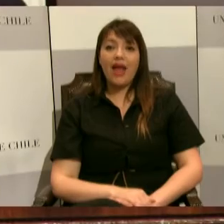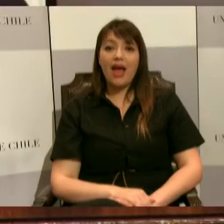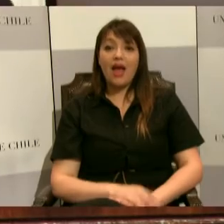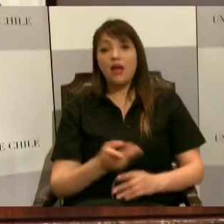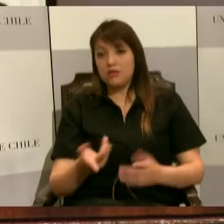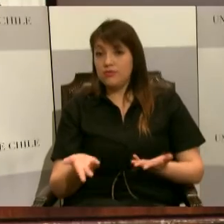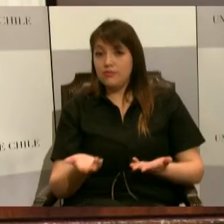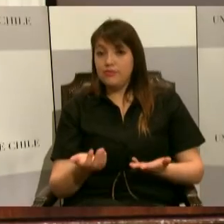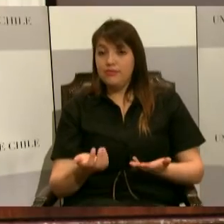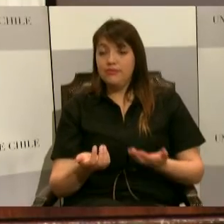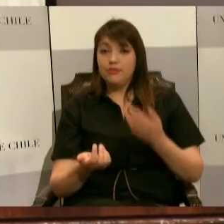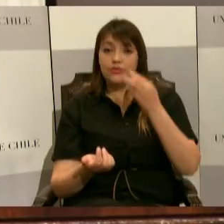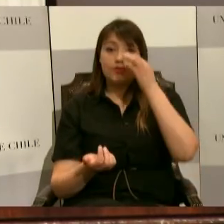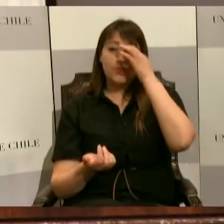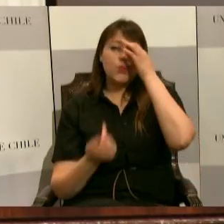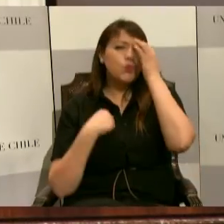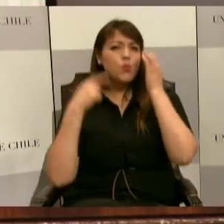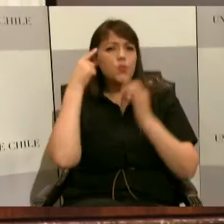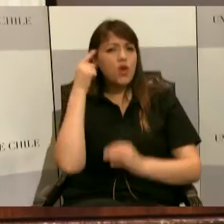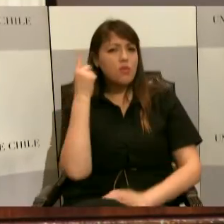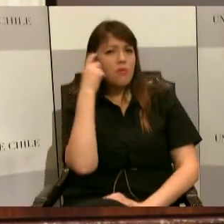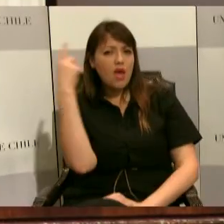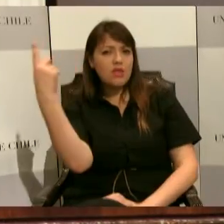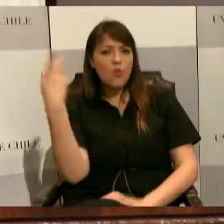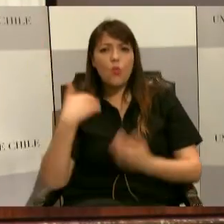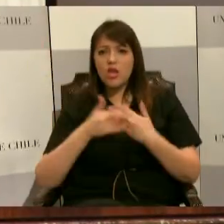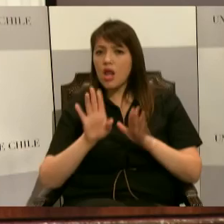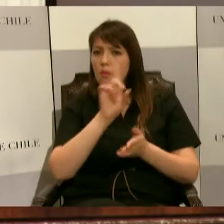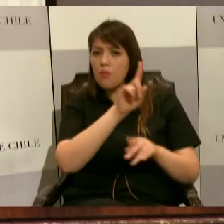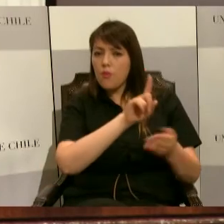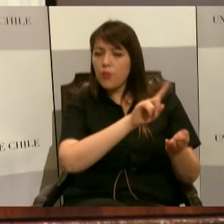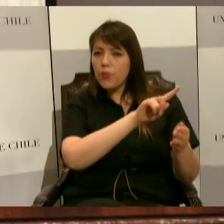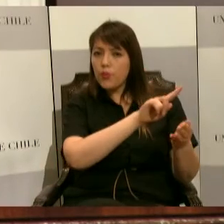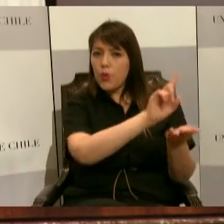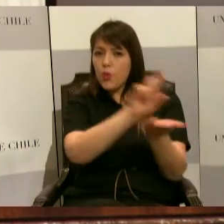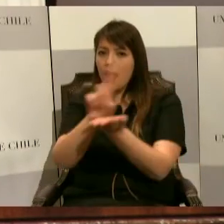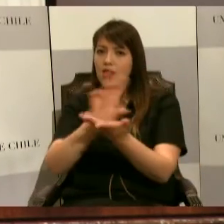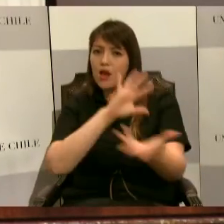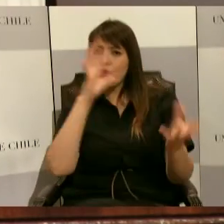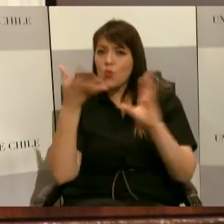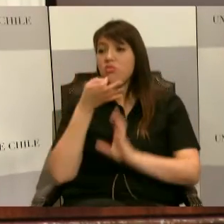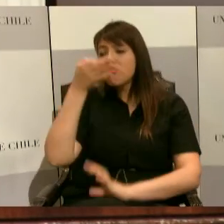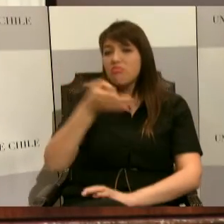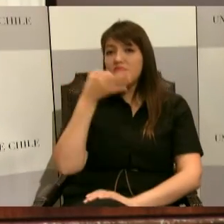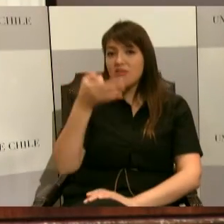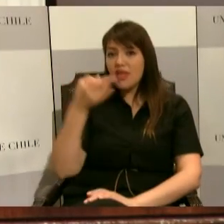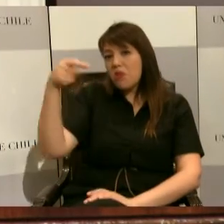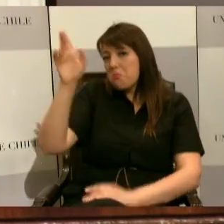Análogamente, uno puede imaginarse en cualquier lugar del mundo a alguien comunicándole a otro lo